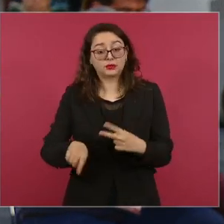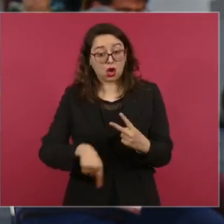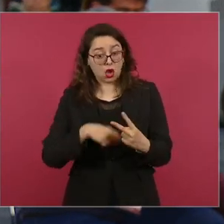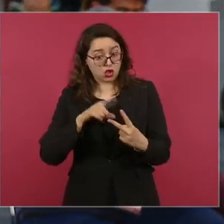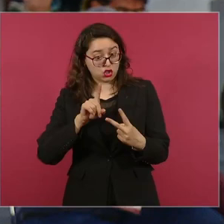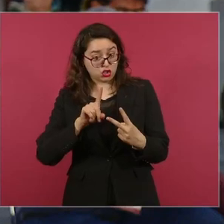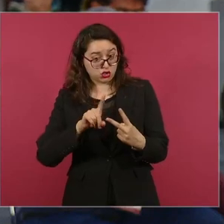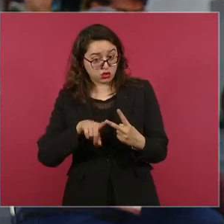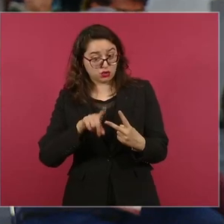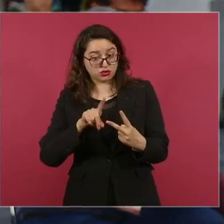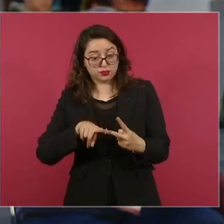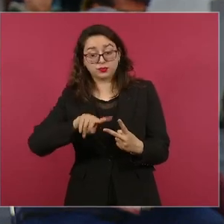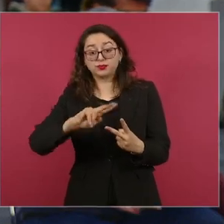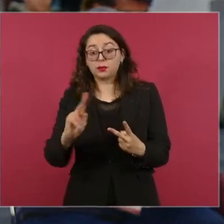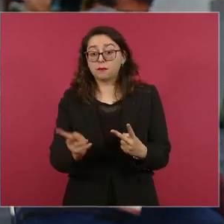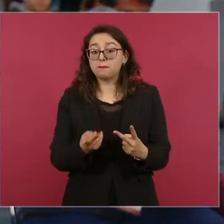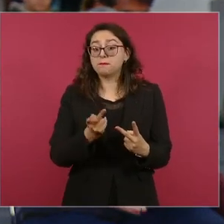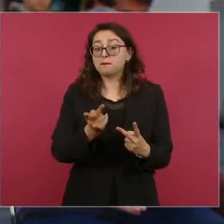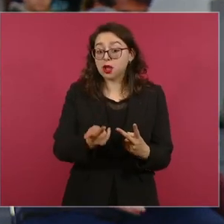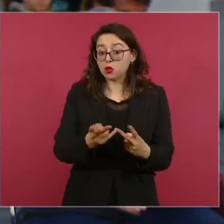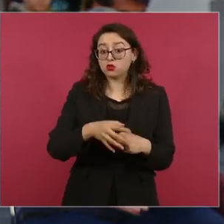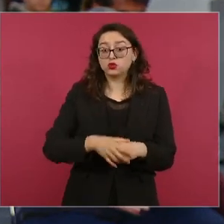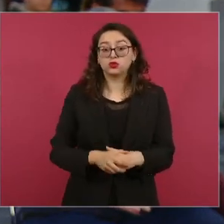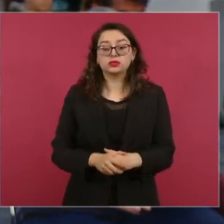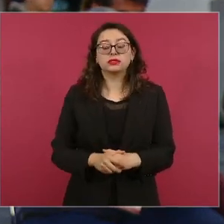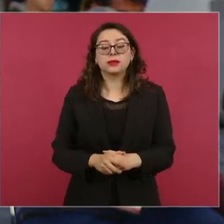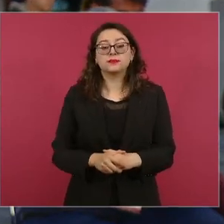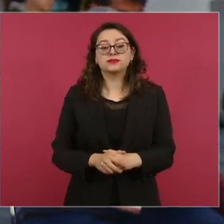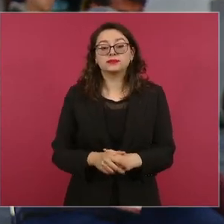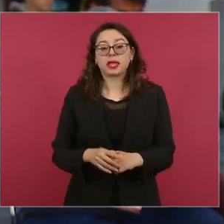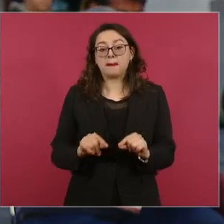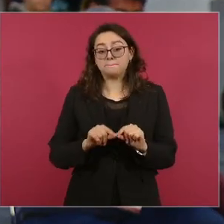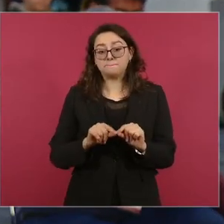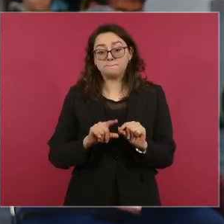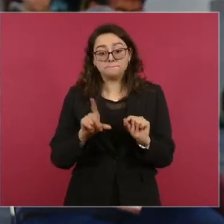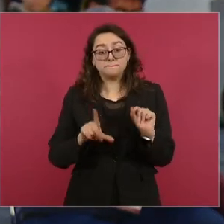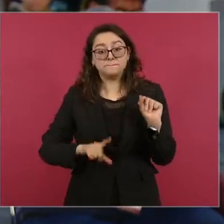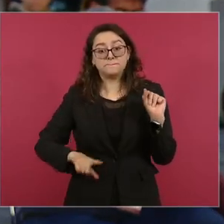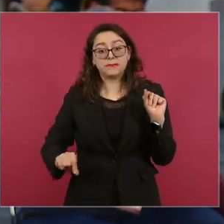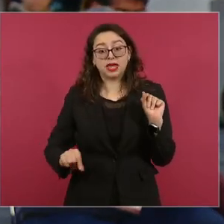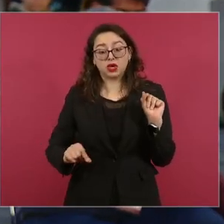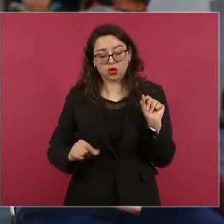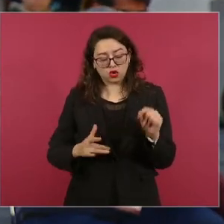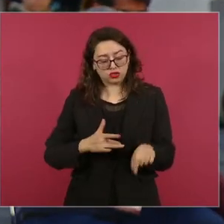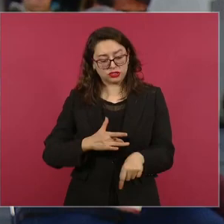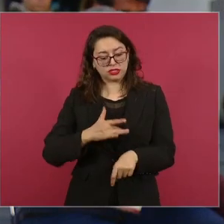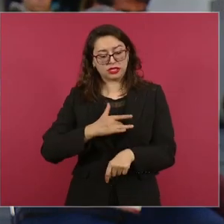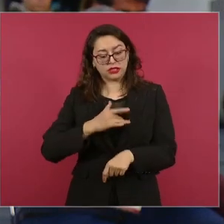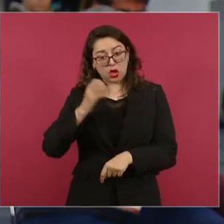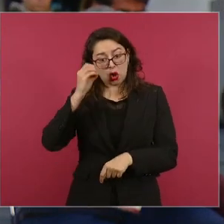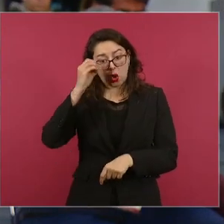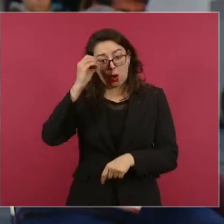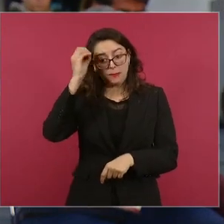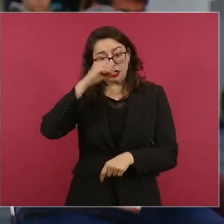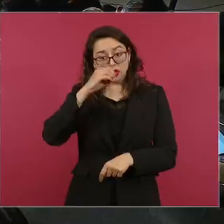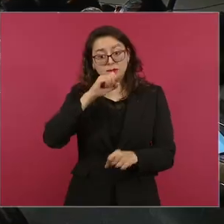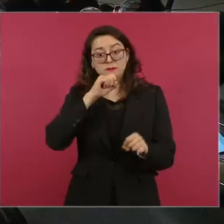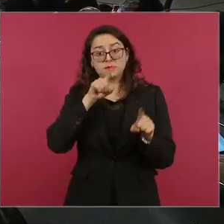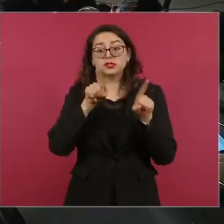México también, la postura de México y la suya, si me lo permite, sobre el conflicto bélico que existe en Gaza.